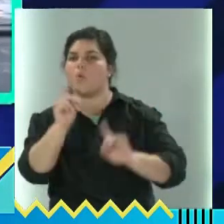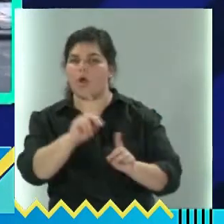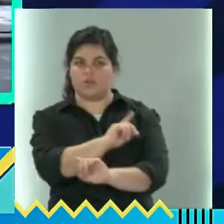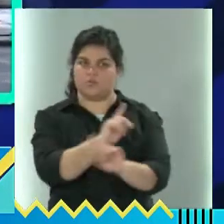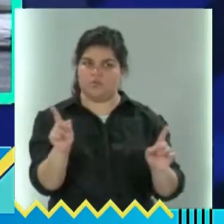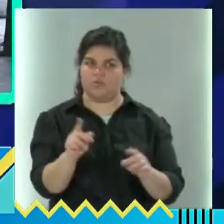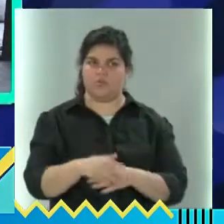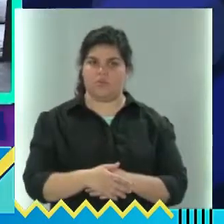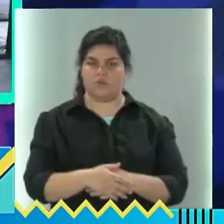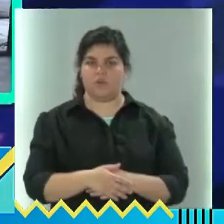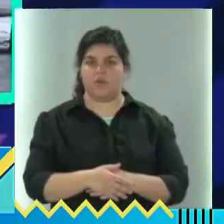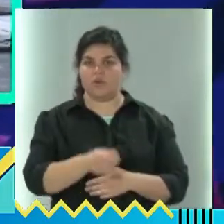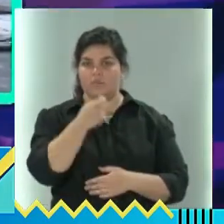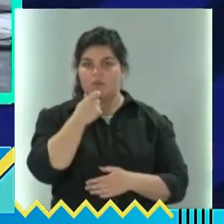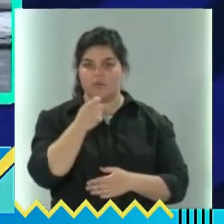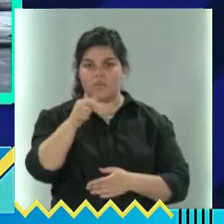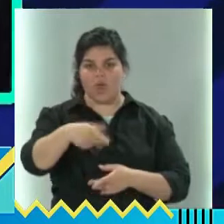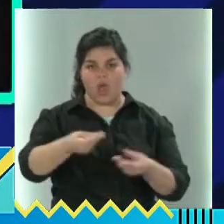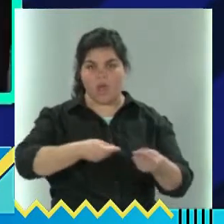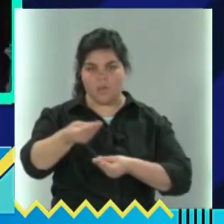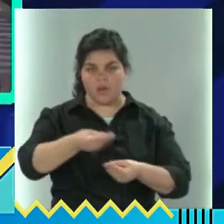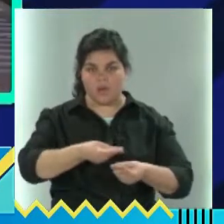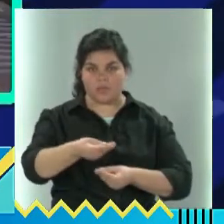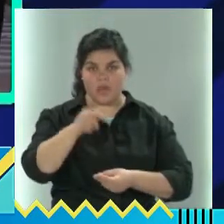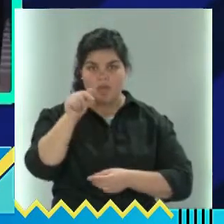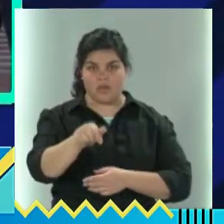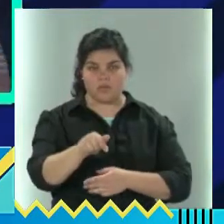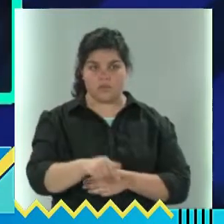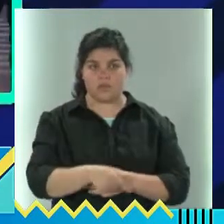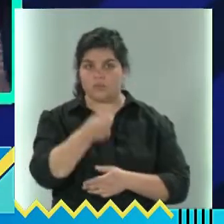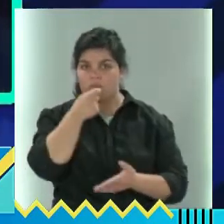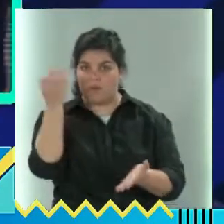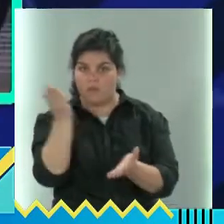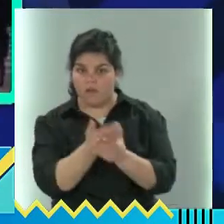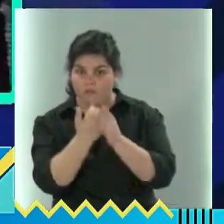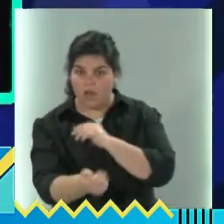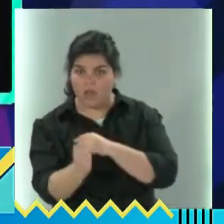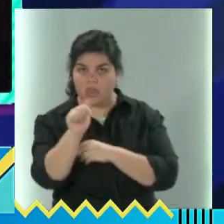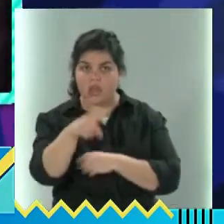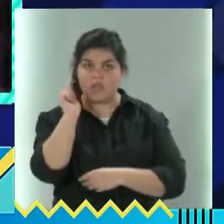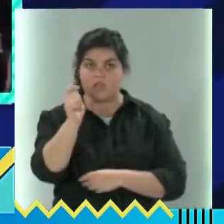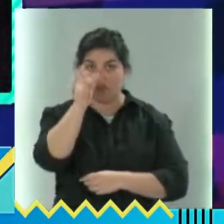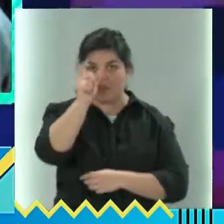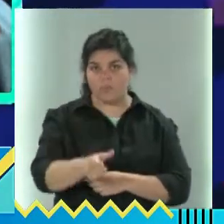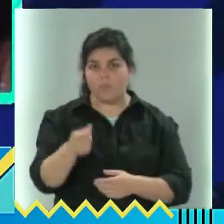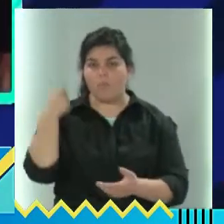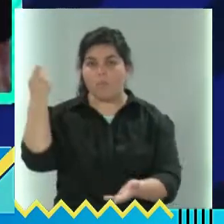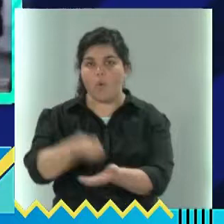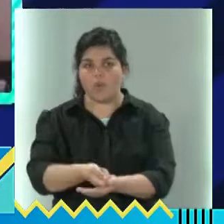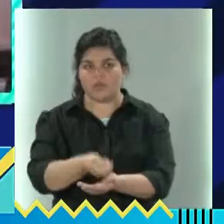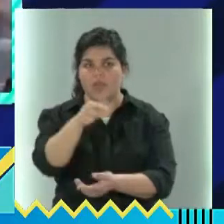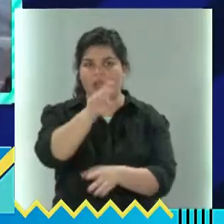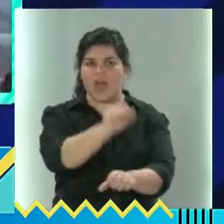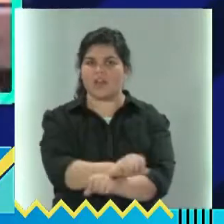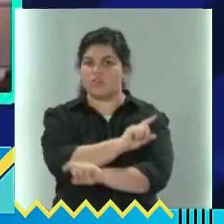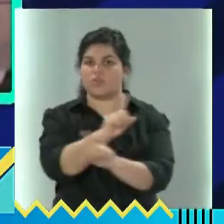persona jurídica la que comete una infracción, el responsable o la persona va a ser sancionada con una multa, no con un arresto.